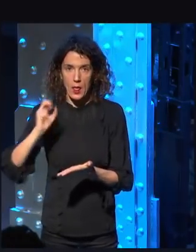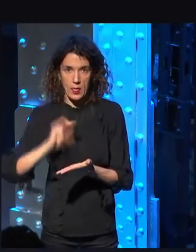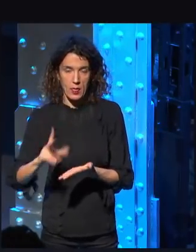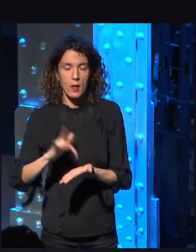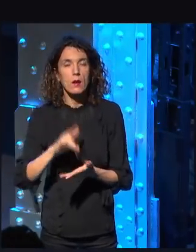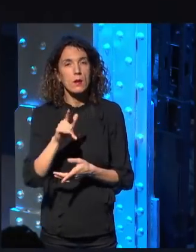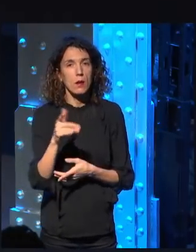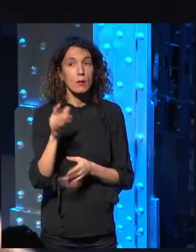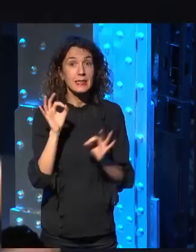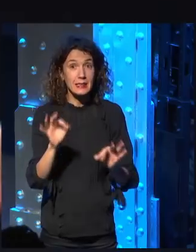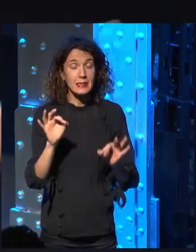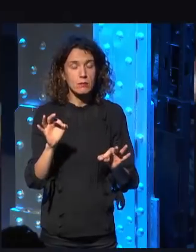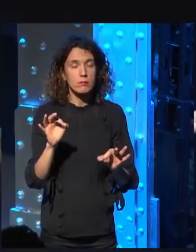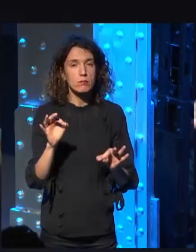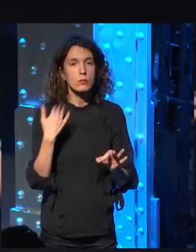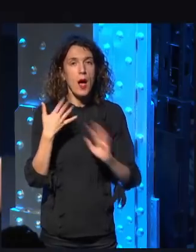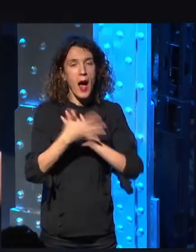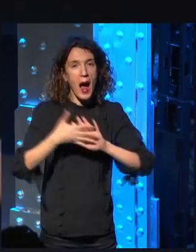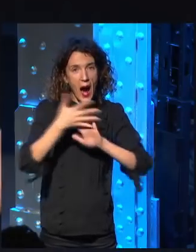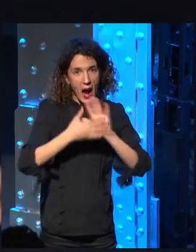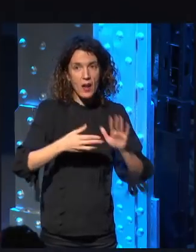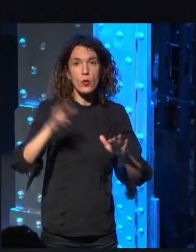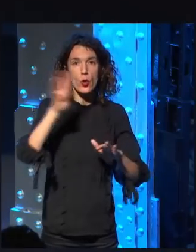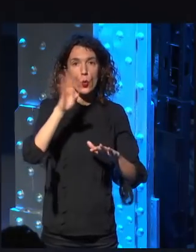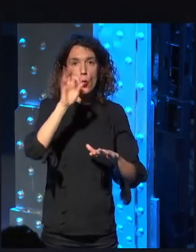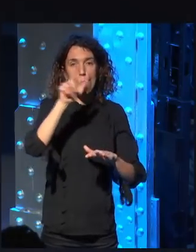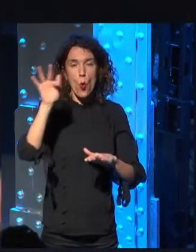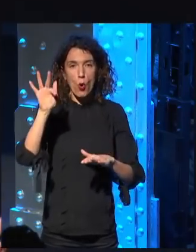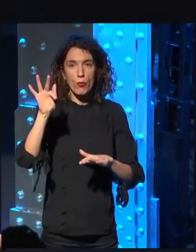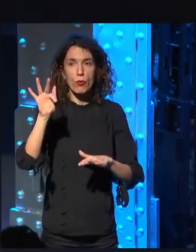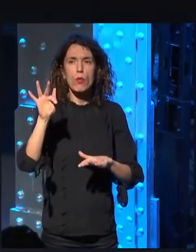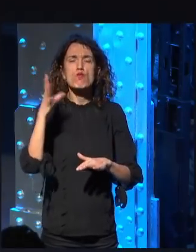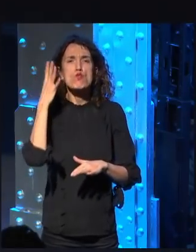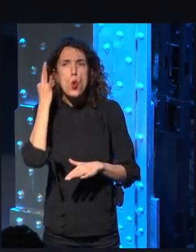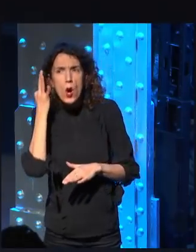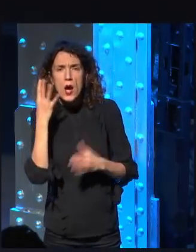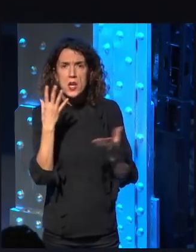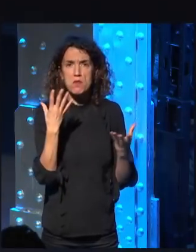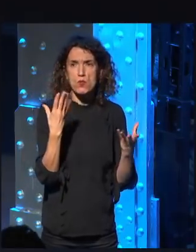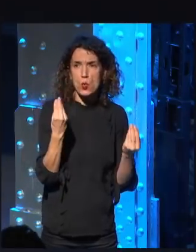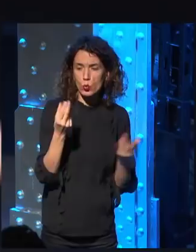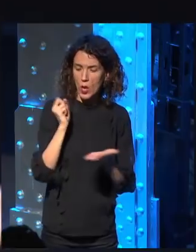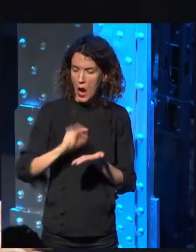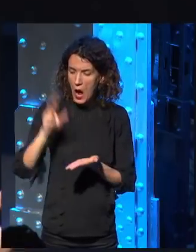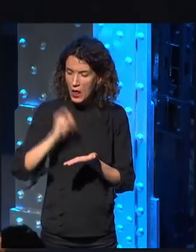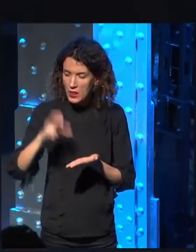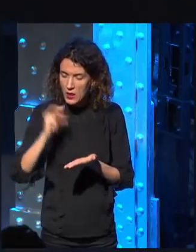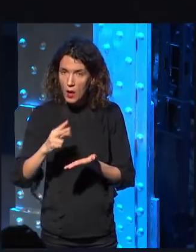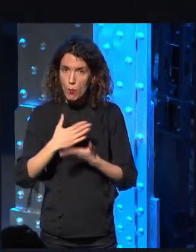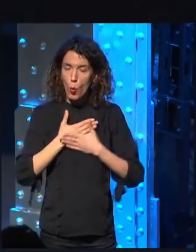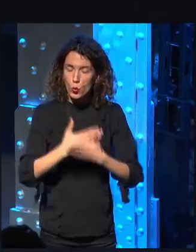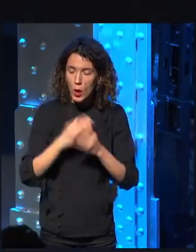Ha sido así. Tú hablas de Virginia Woolf, por ejemplo, pero no ha habido tantas mujeres que andaran con esa